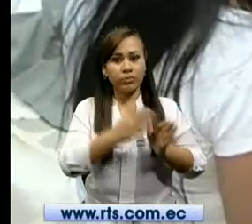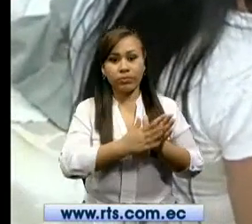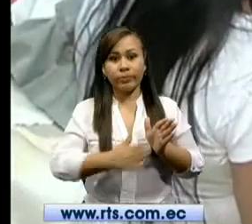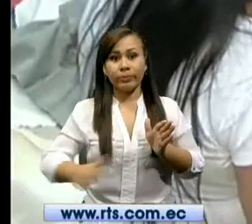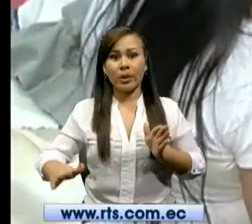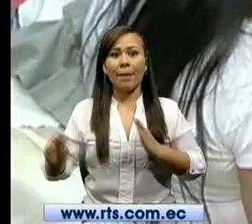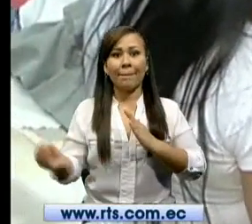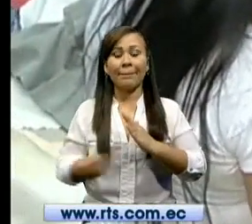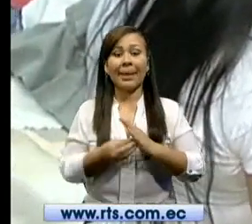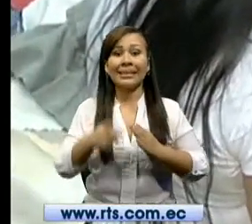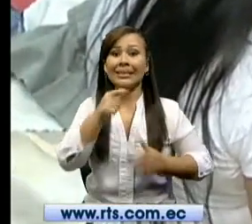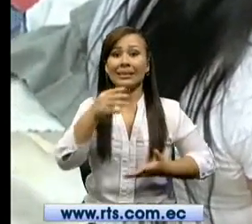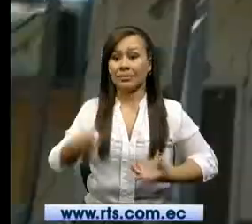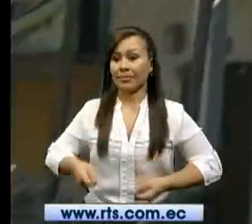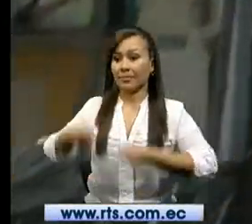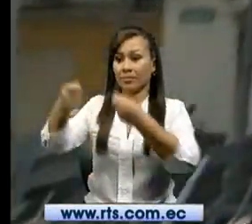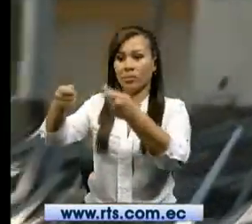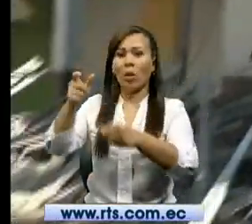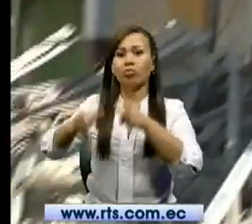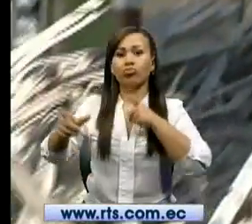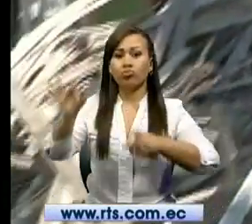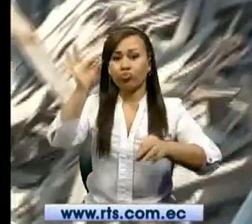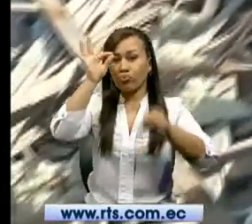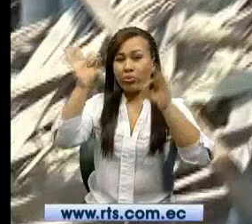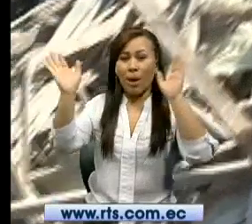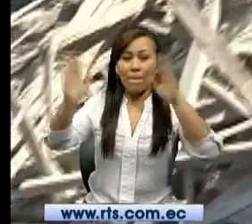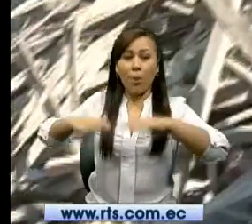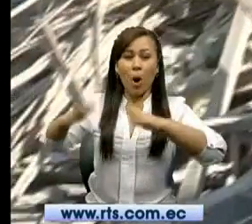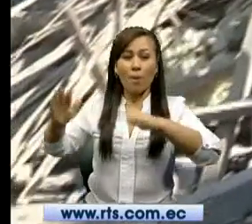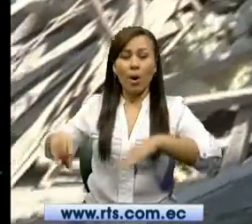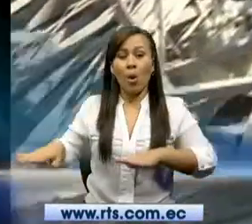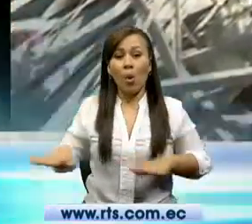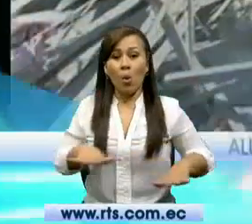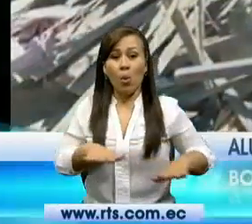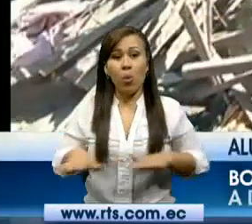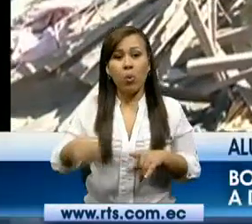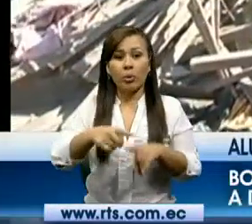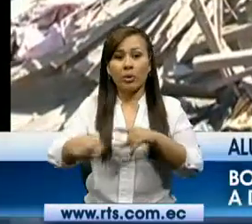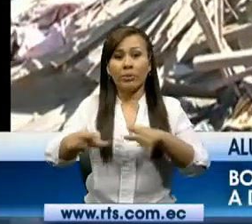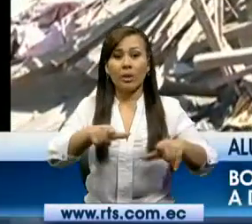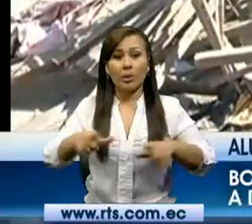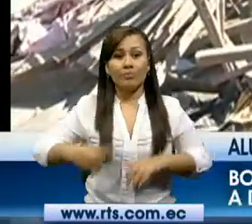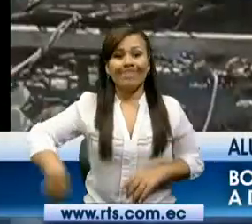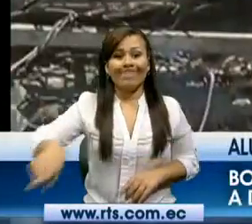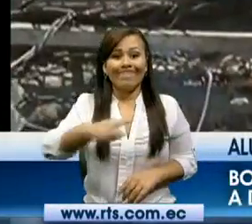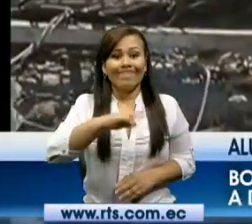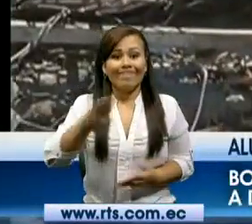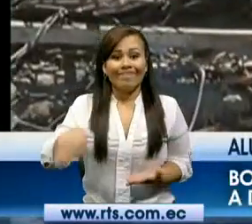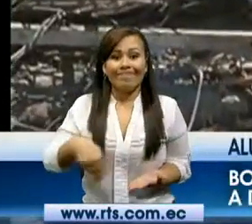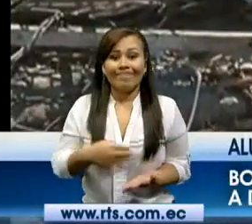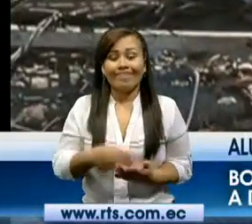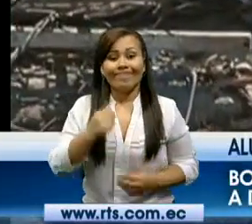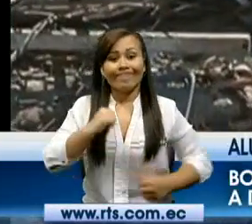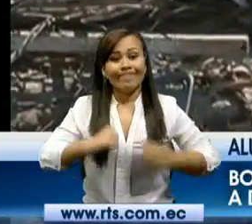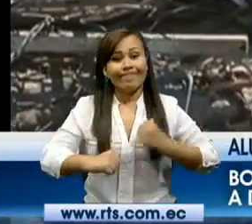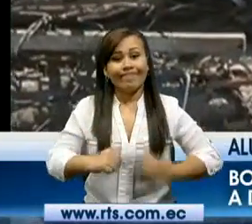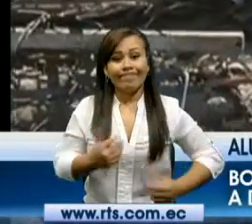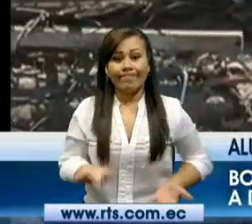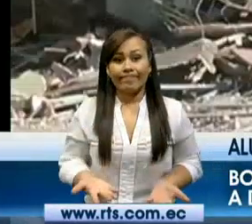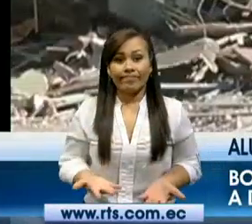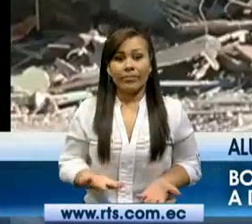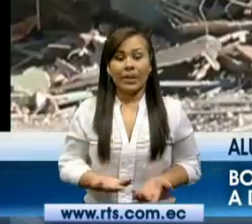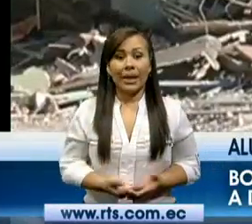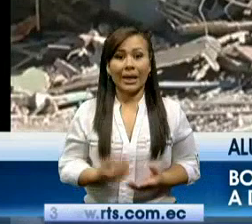están haciendo llegar a quienes resultaron afectados por el sismo que azotó varias zonas de la provincia de Manabí. Lo que